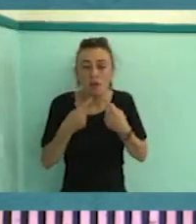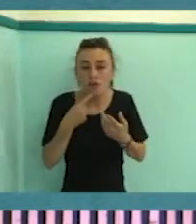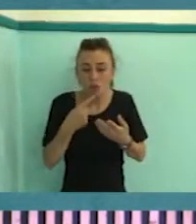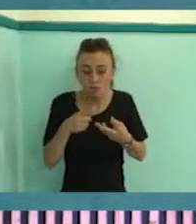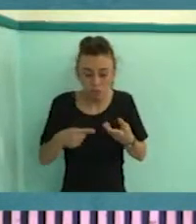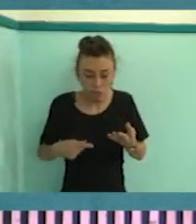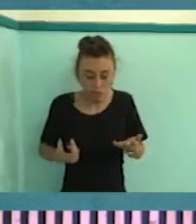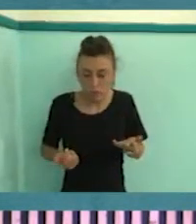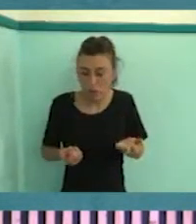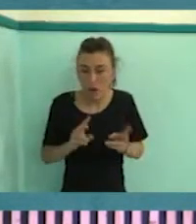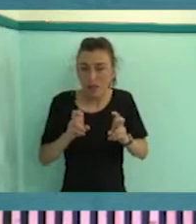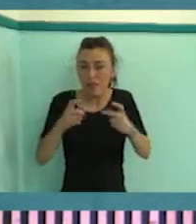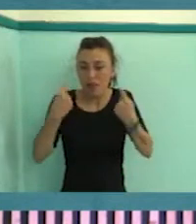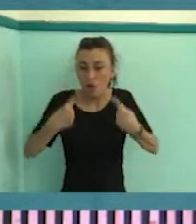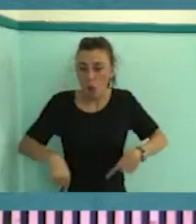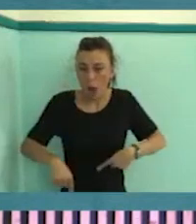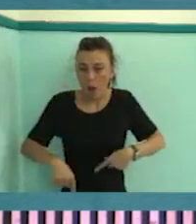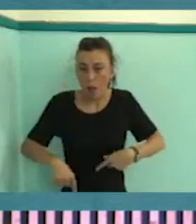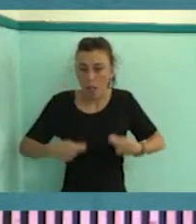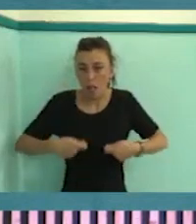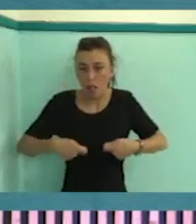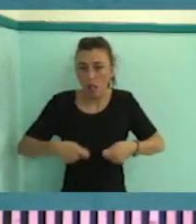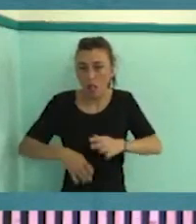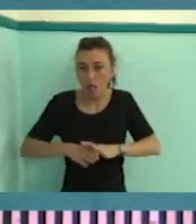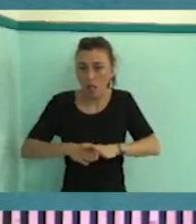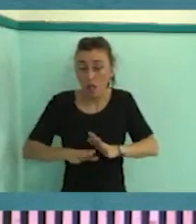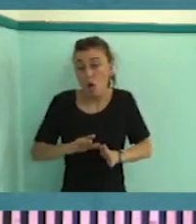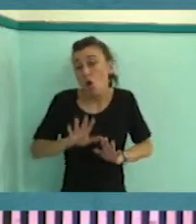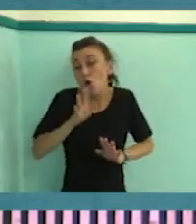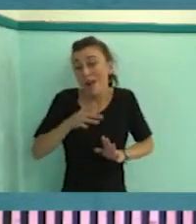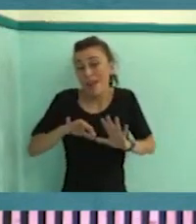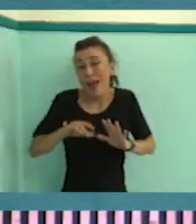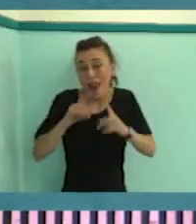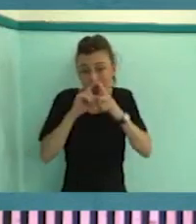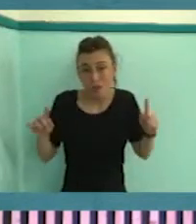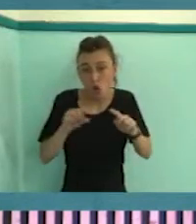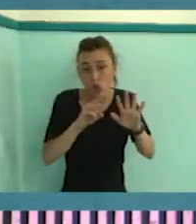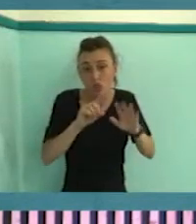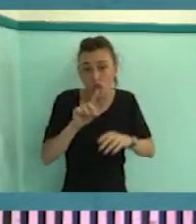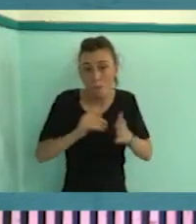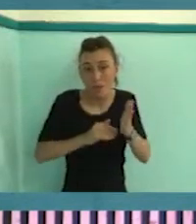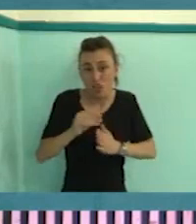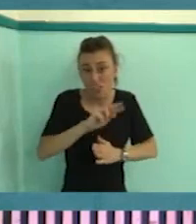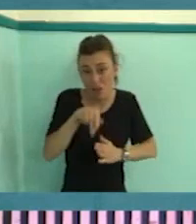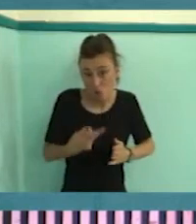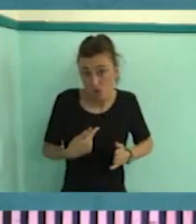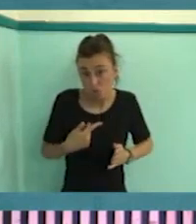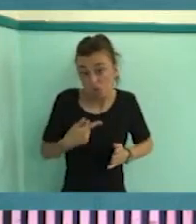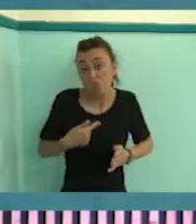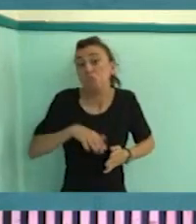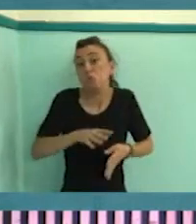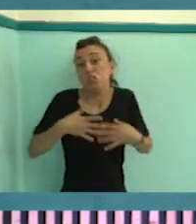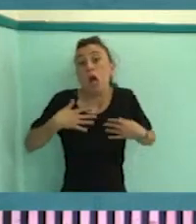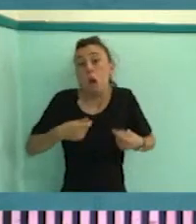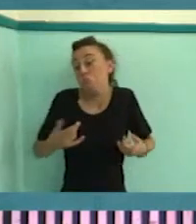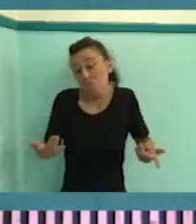cuerpo hombre pues porque yo creo que por 80,000 millones de euros al año Pues realmente tu salud Tampoco